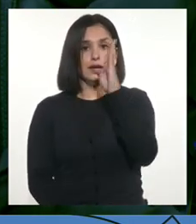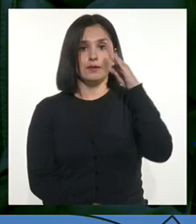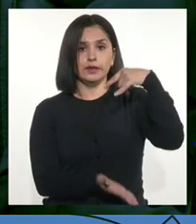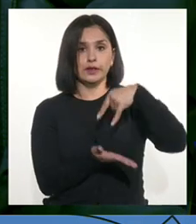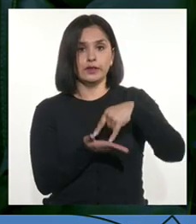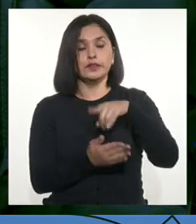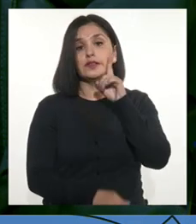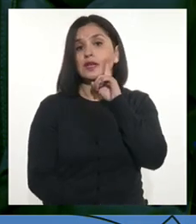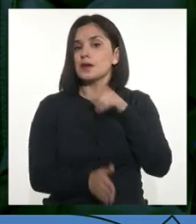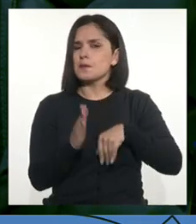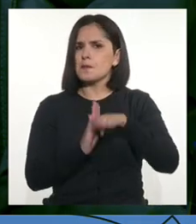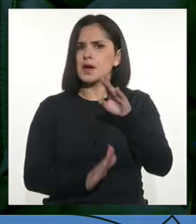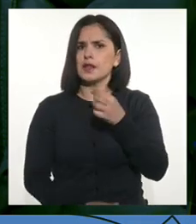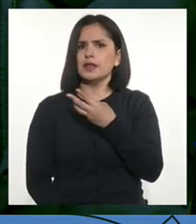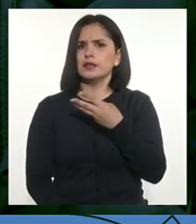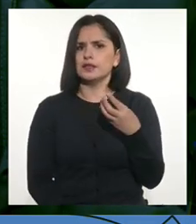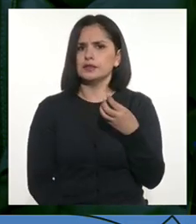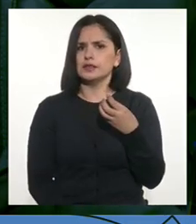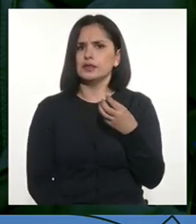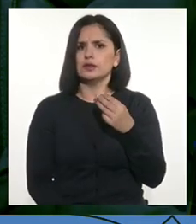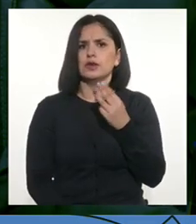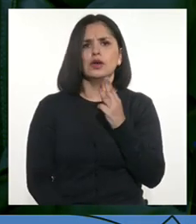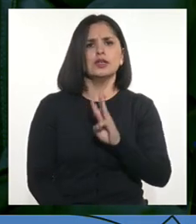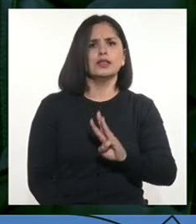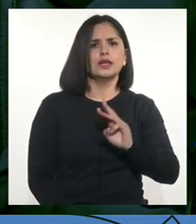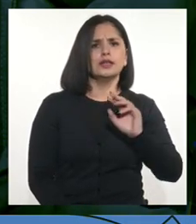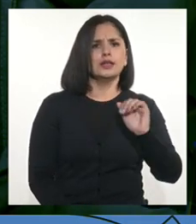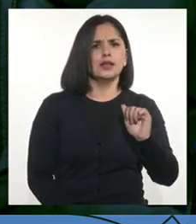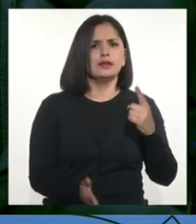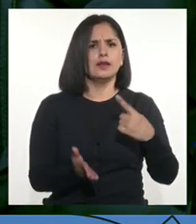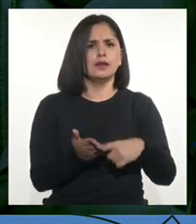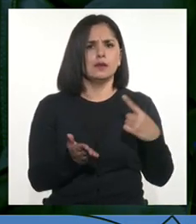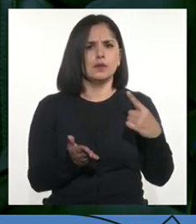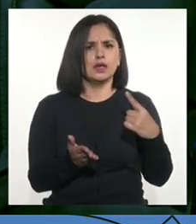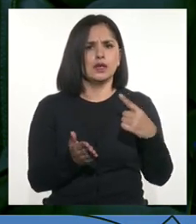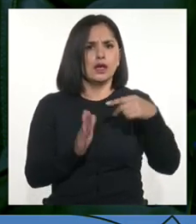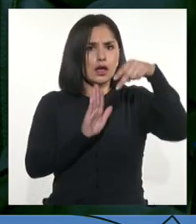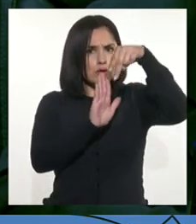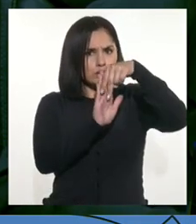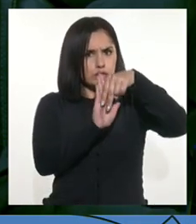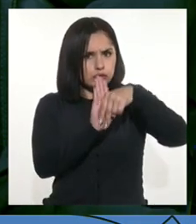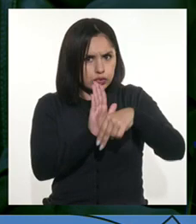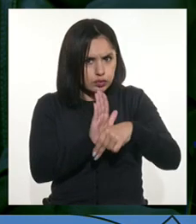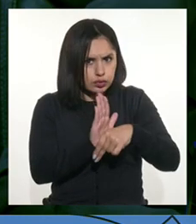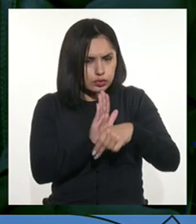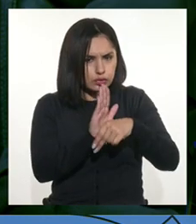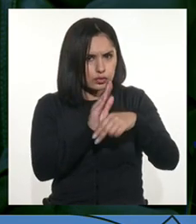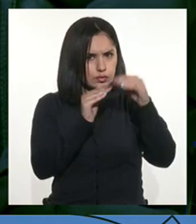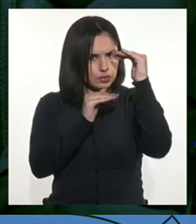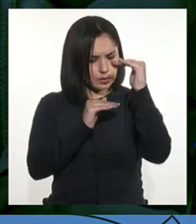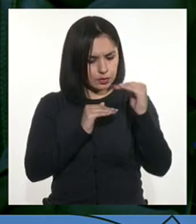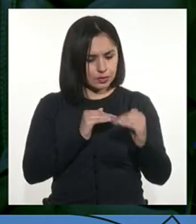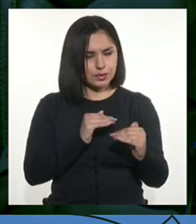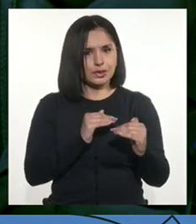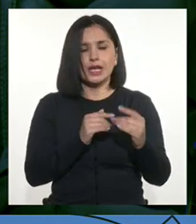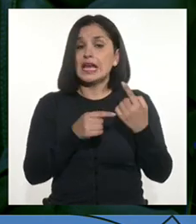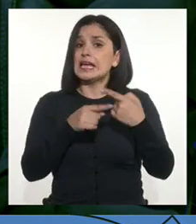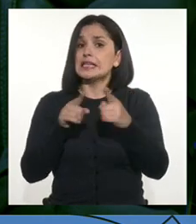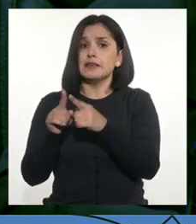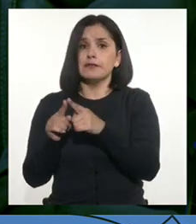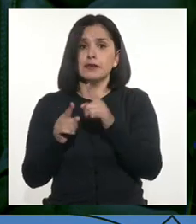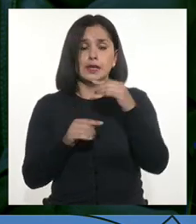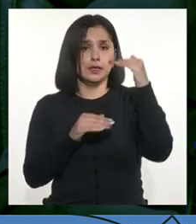cuenta con más de 336 mil normas de diversa jerarquía